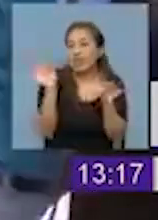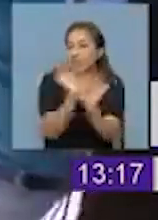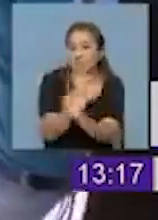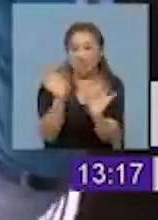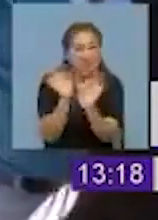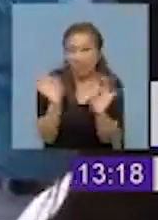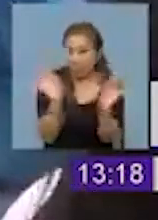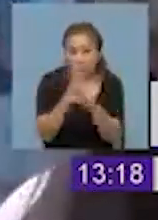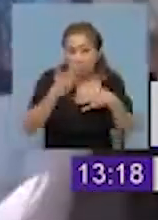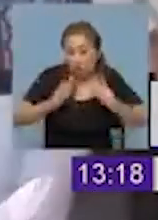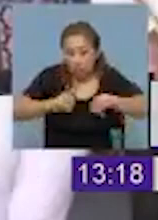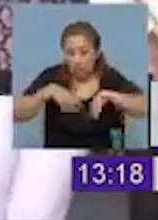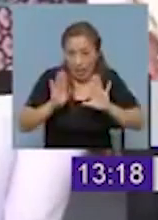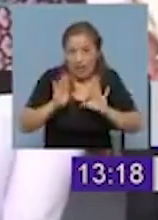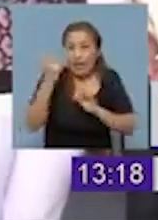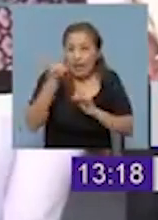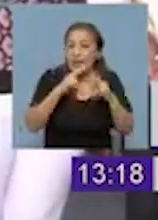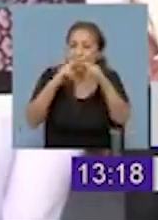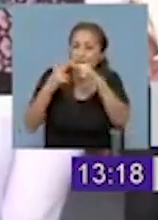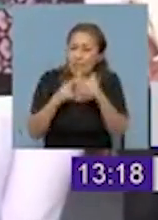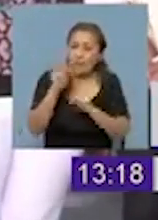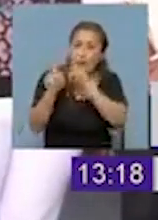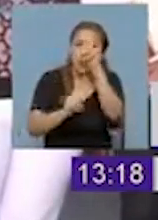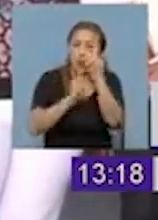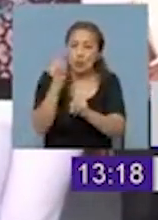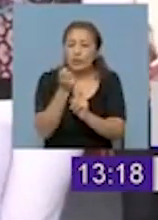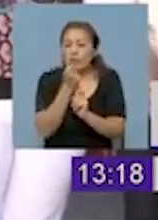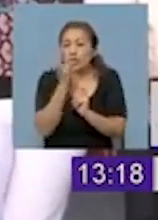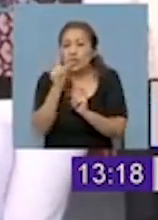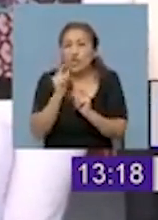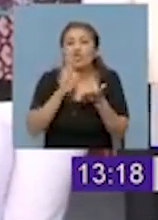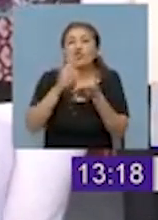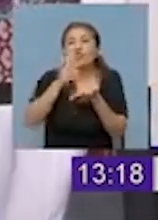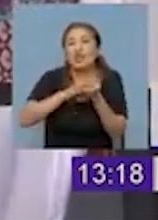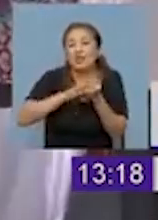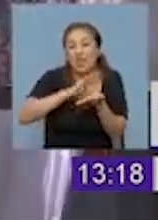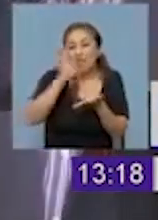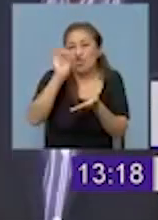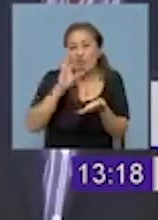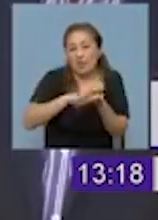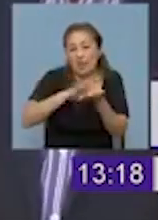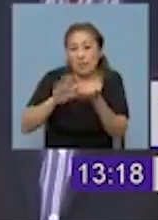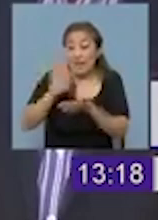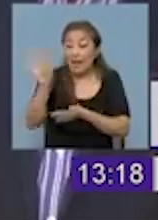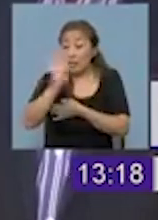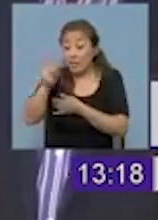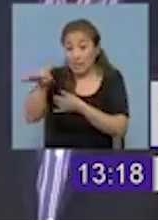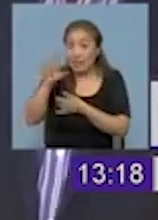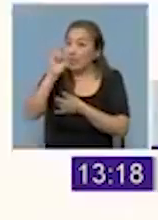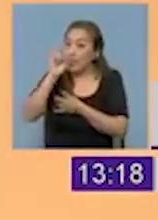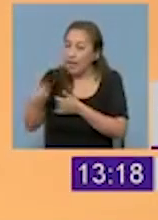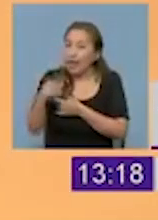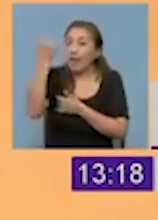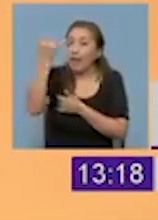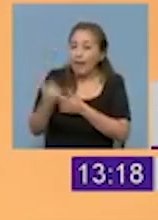tocado nada que estaba todo bien habían arreglos menores sobre todo de limpieza después tava la zona amarilla y naranja que